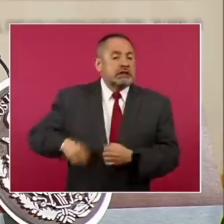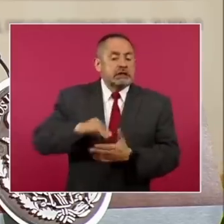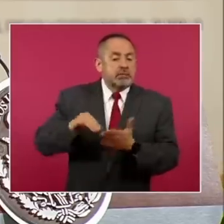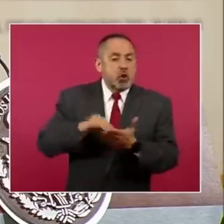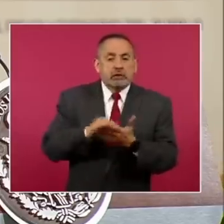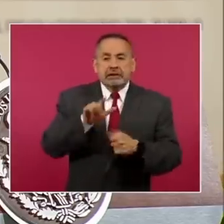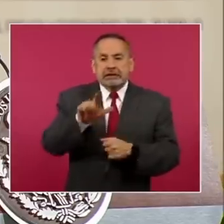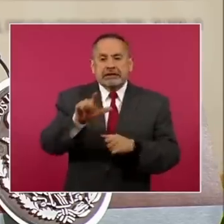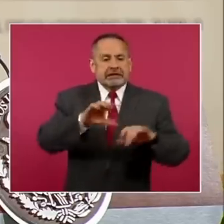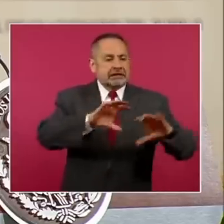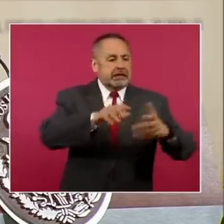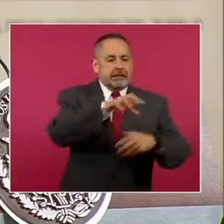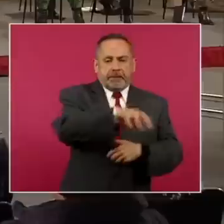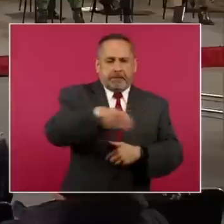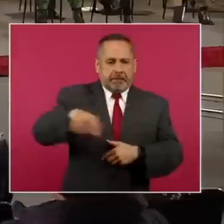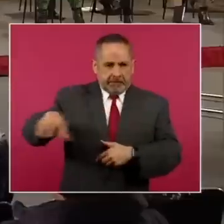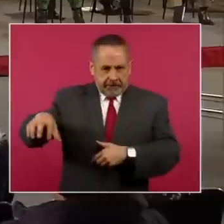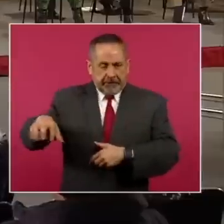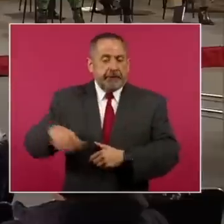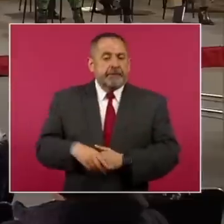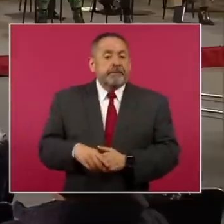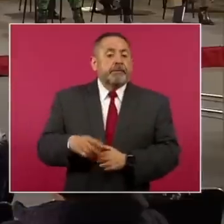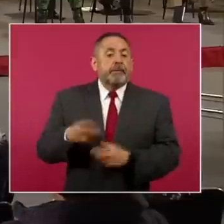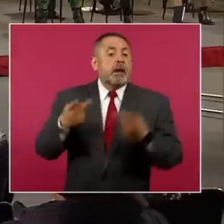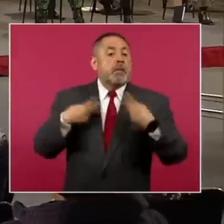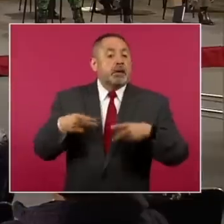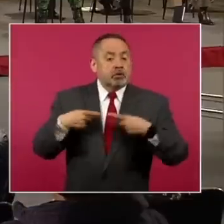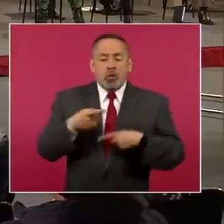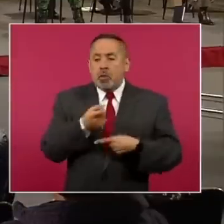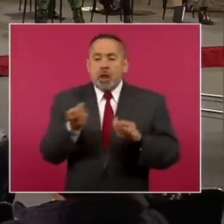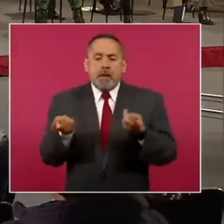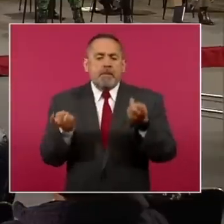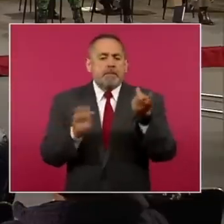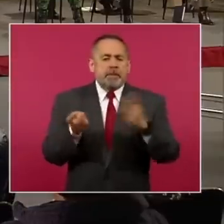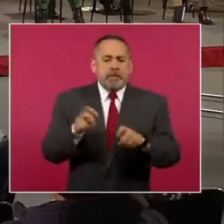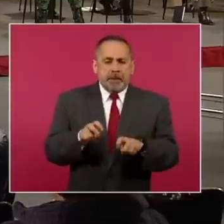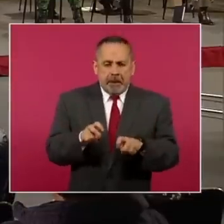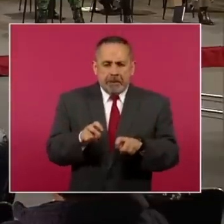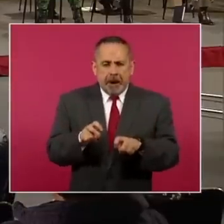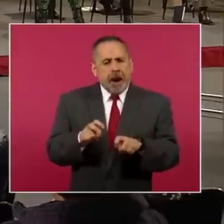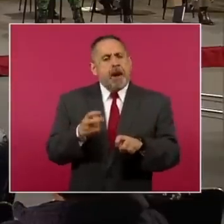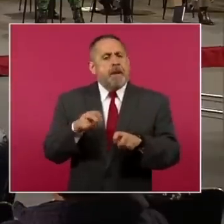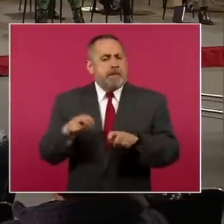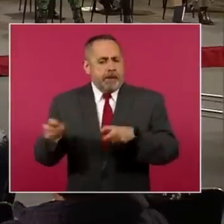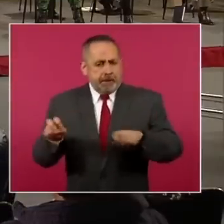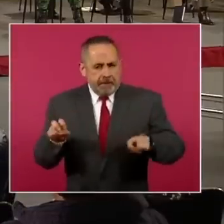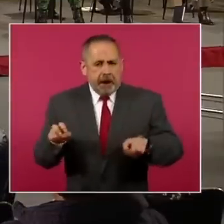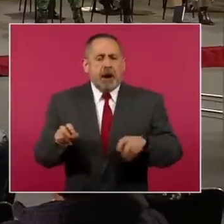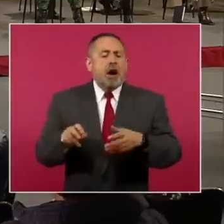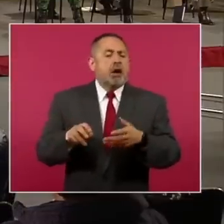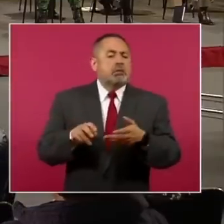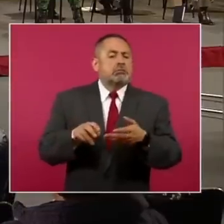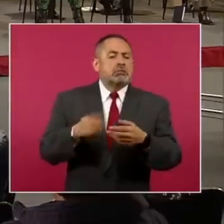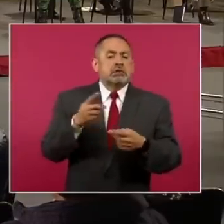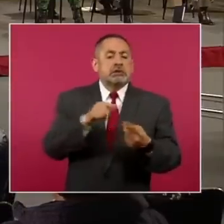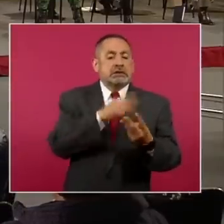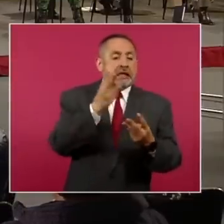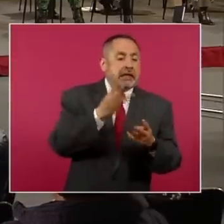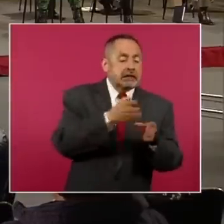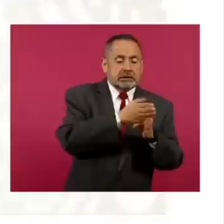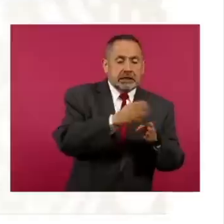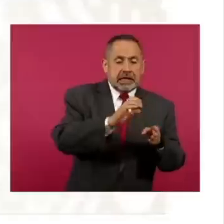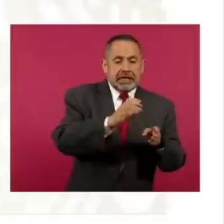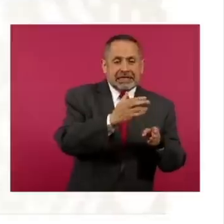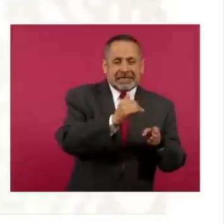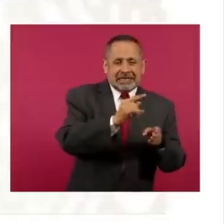localidades en este trayecto los pasajeros podrán ascender y descender en tres estaciones Chichén Isa